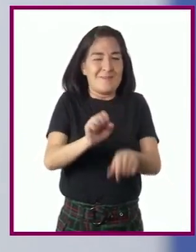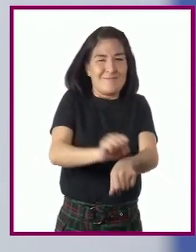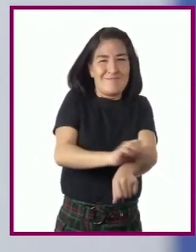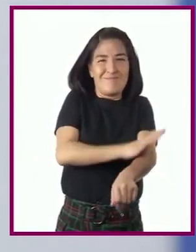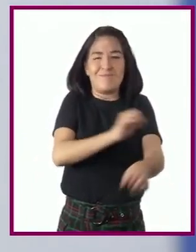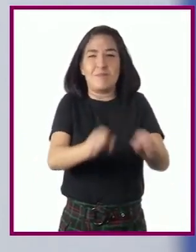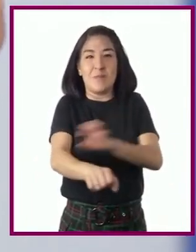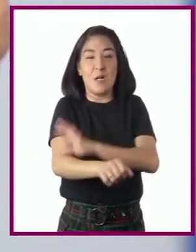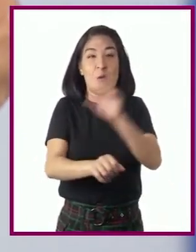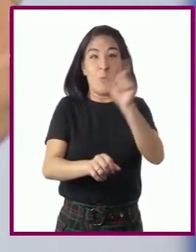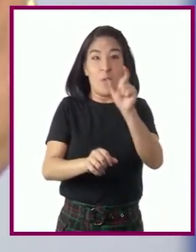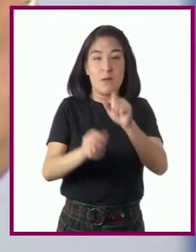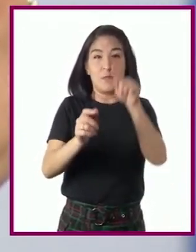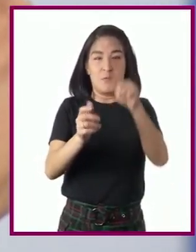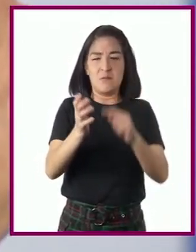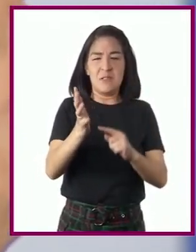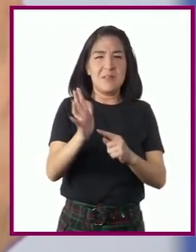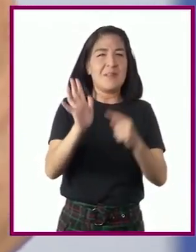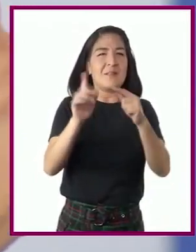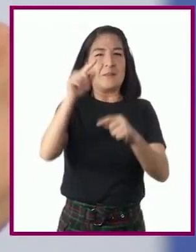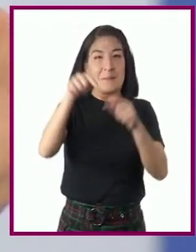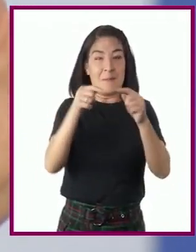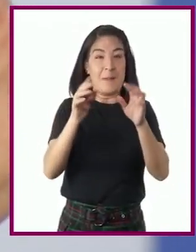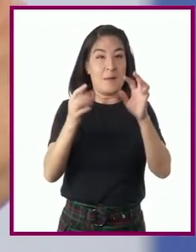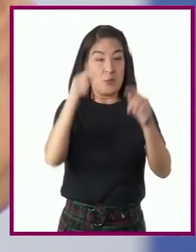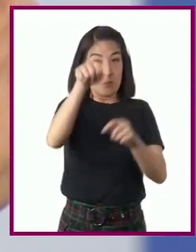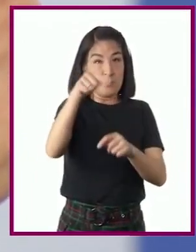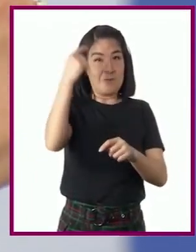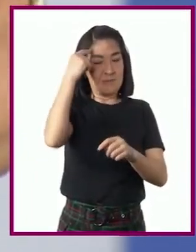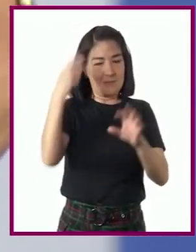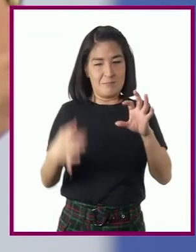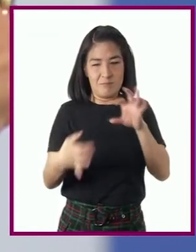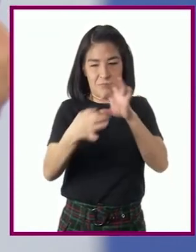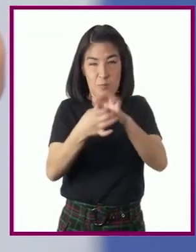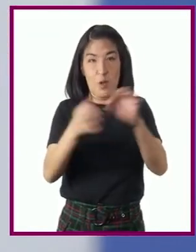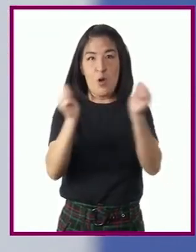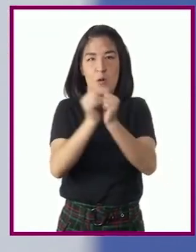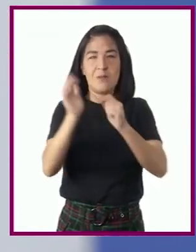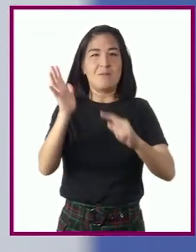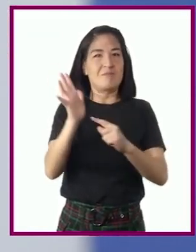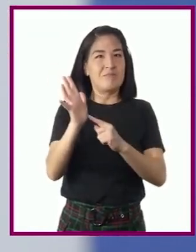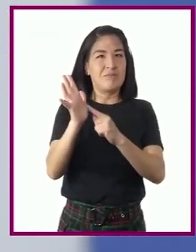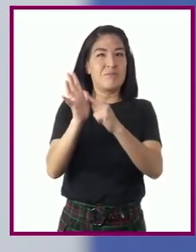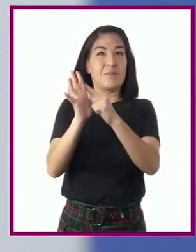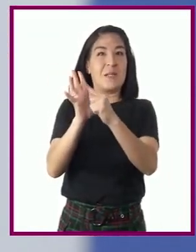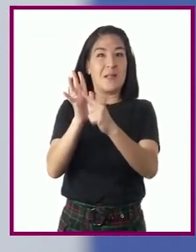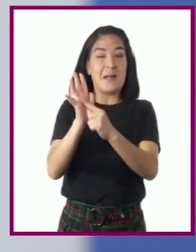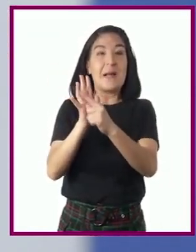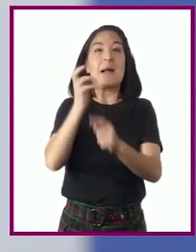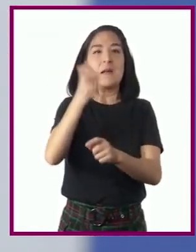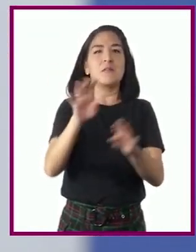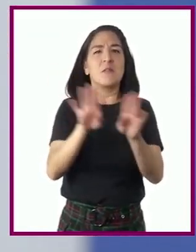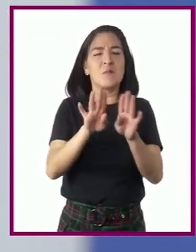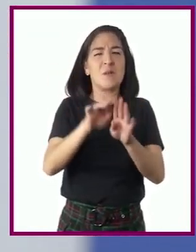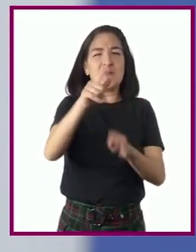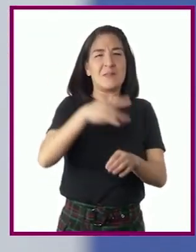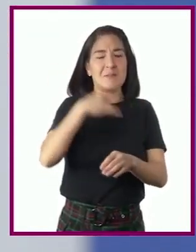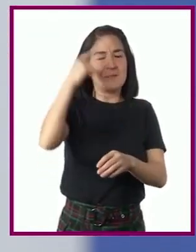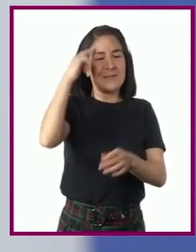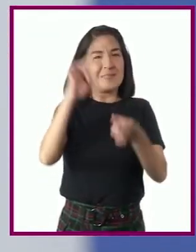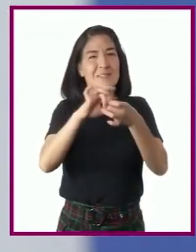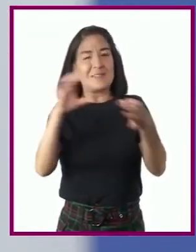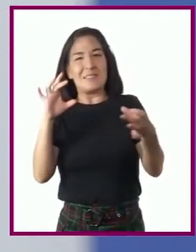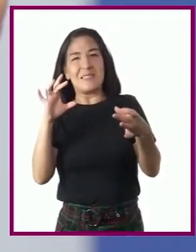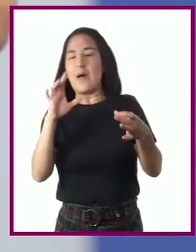tú sientes que se vuelve a escapar tu mente a ese problema, a esa situación que te hizo sentir mal, no te preocupes,